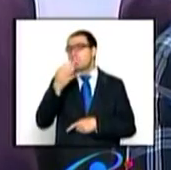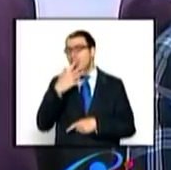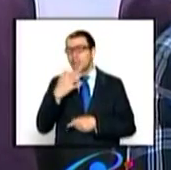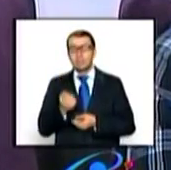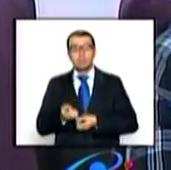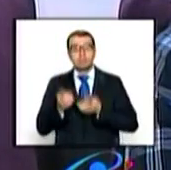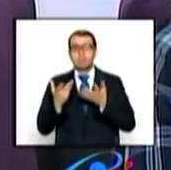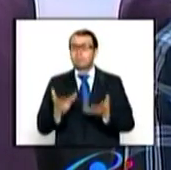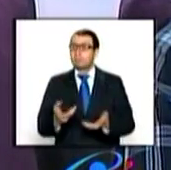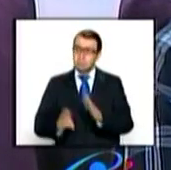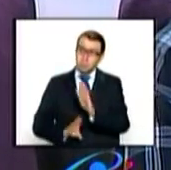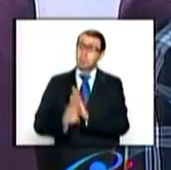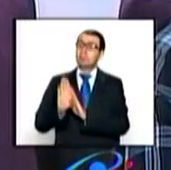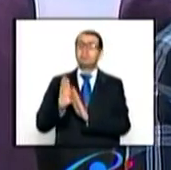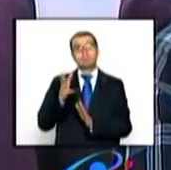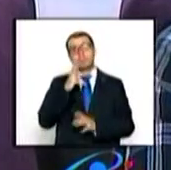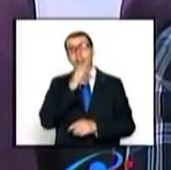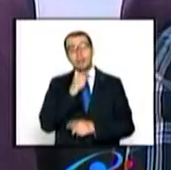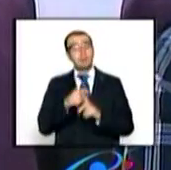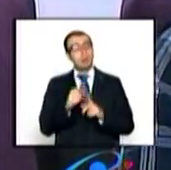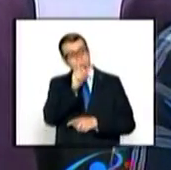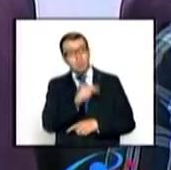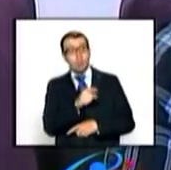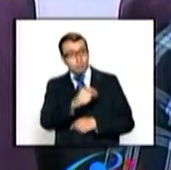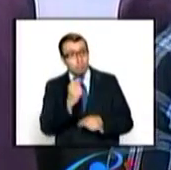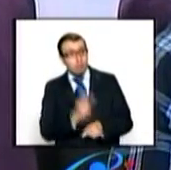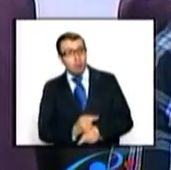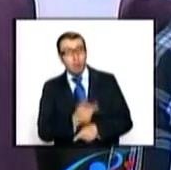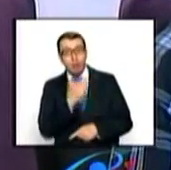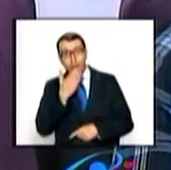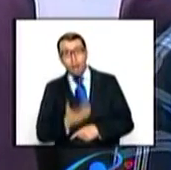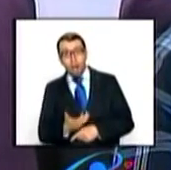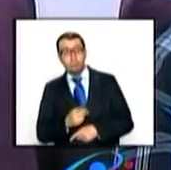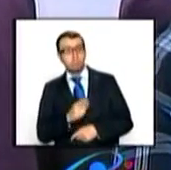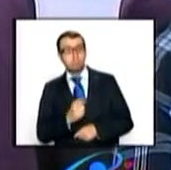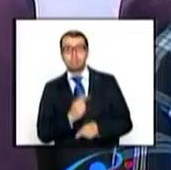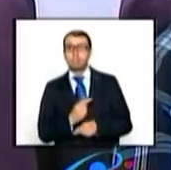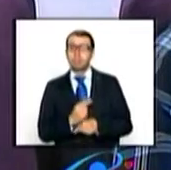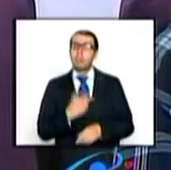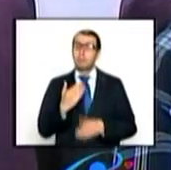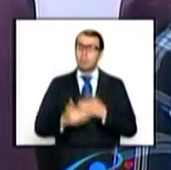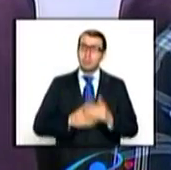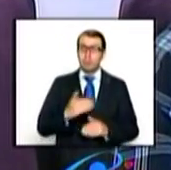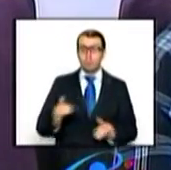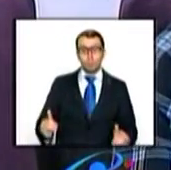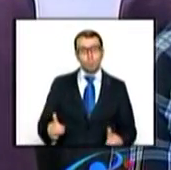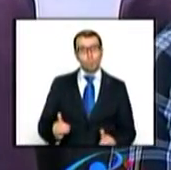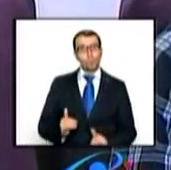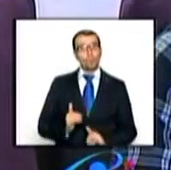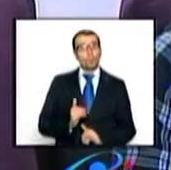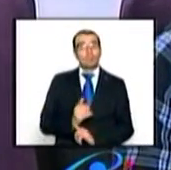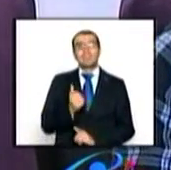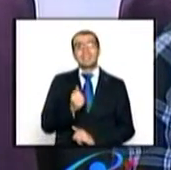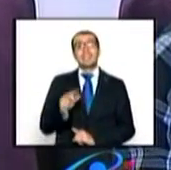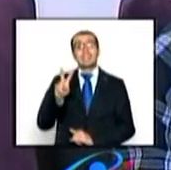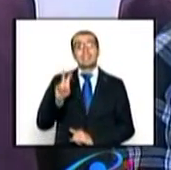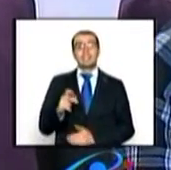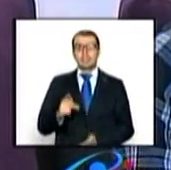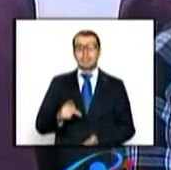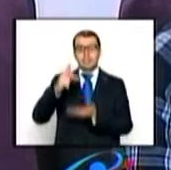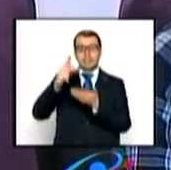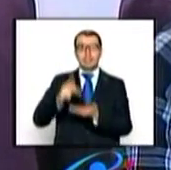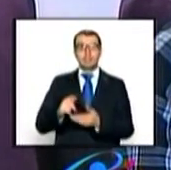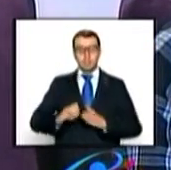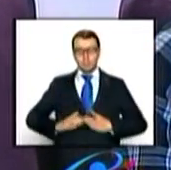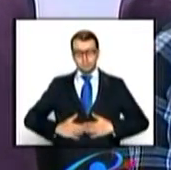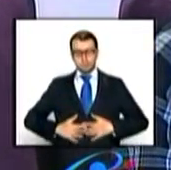que esperaríamos. Entonces, cuando el paciente pues empezó a pasar por esas etapas, empezó a reducir, perdió 17 kilos, redució a nivel abdominal